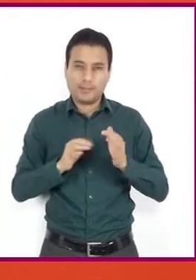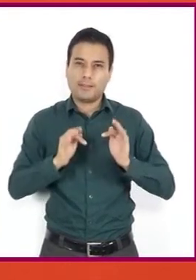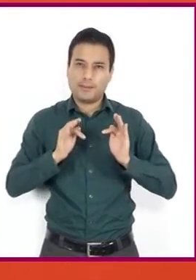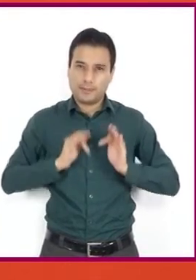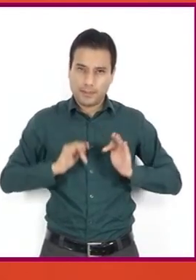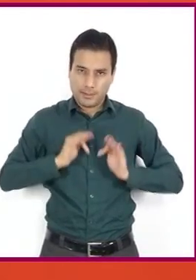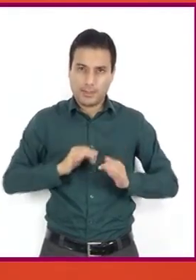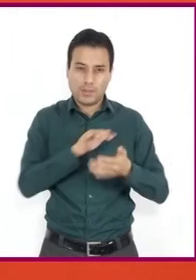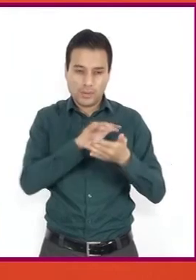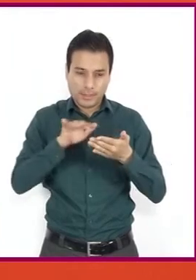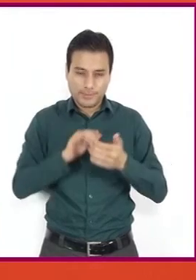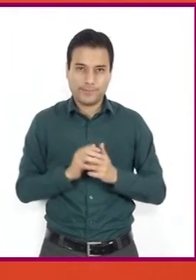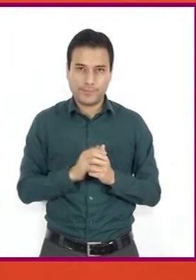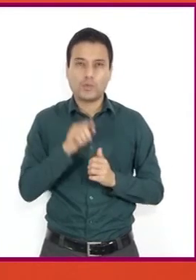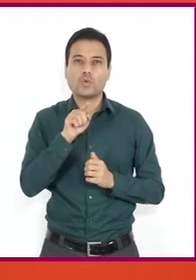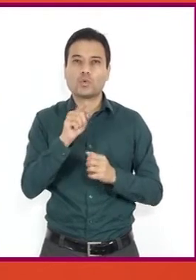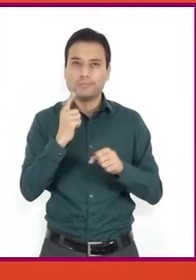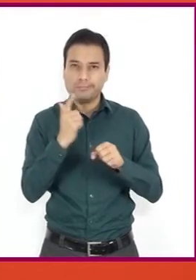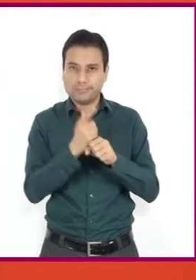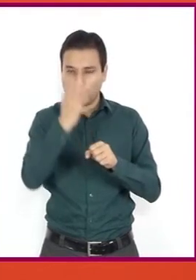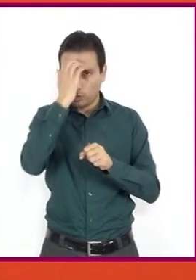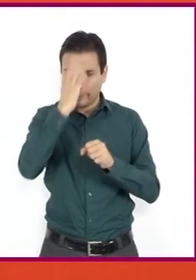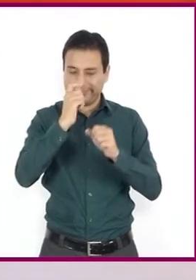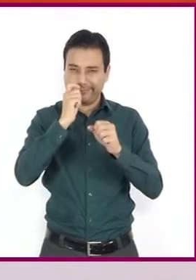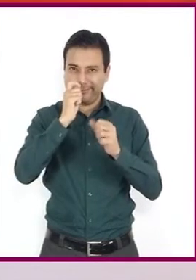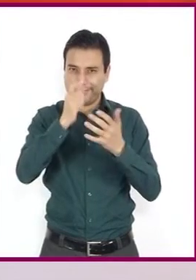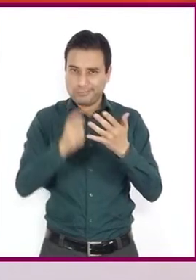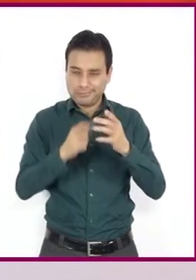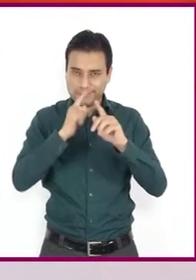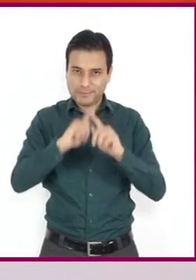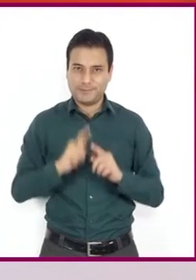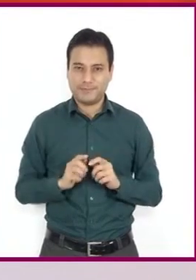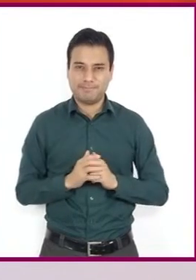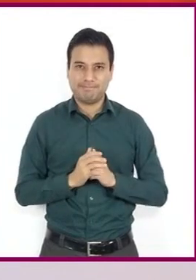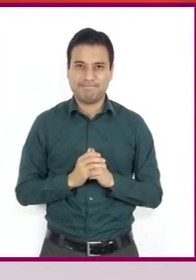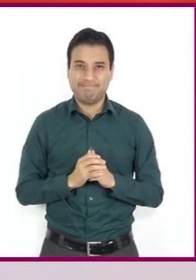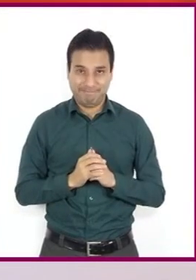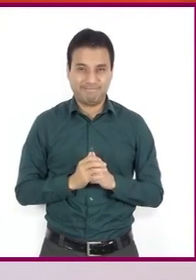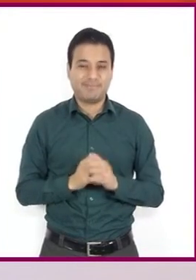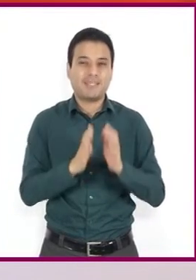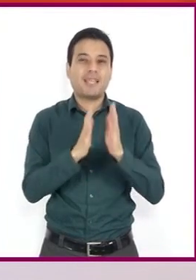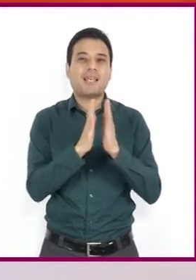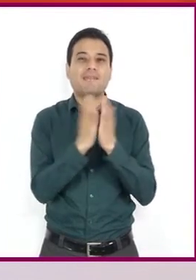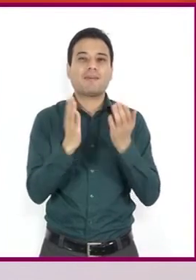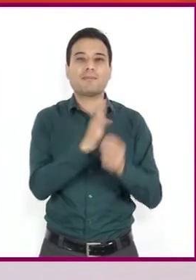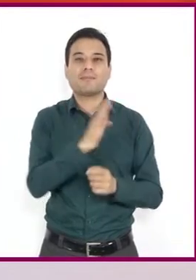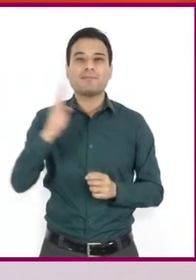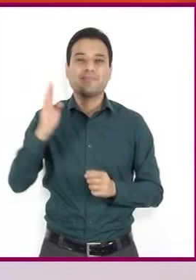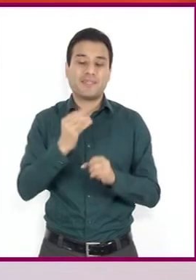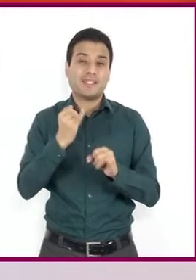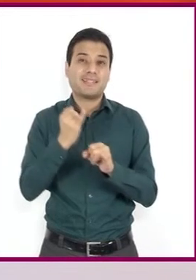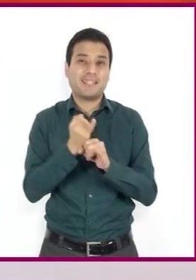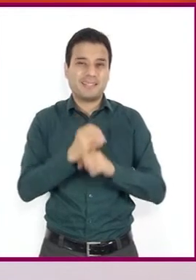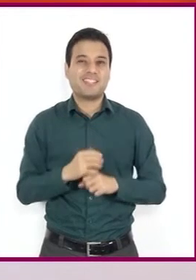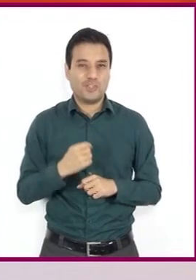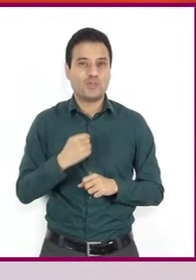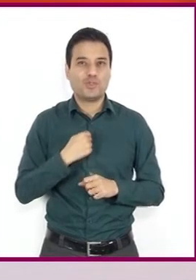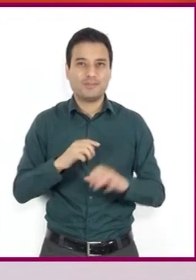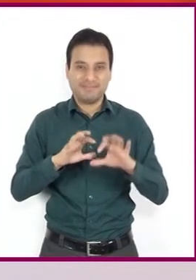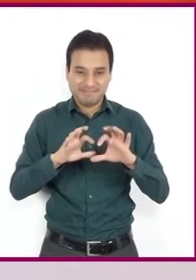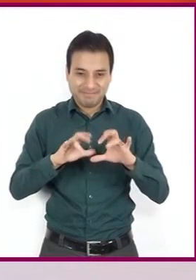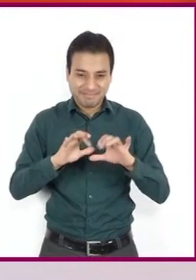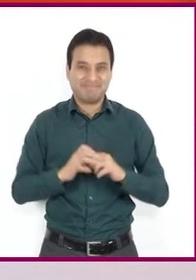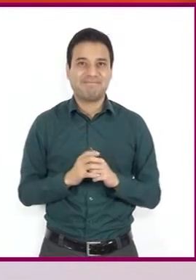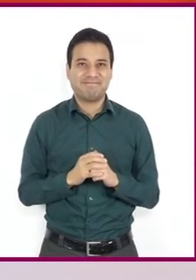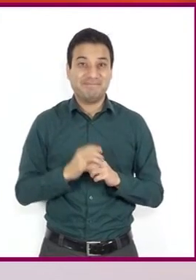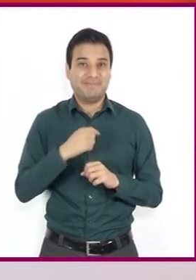poder identificar todo lo visto en esta sesión. Buscaré en una biblioteca digital los cuentos que me llamaron la atención